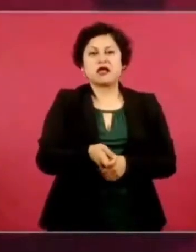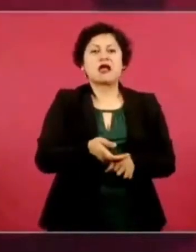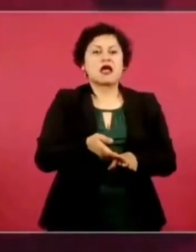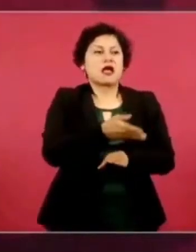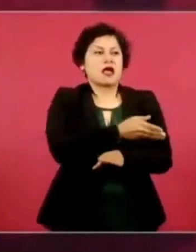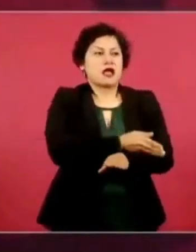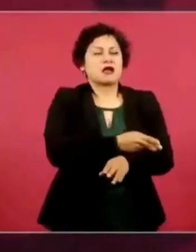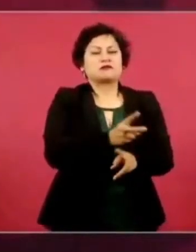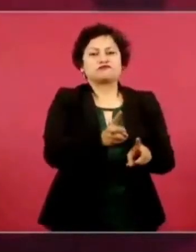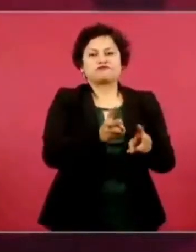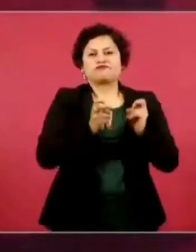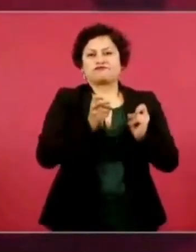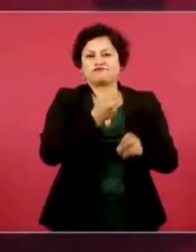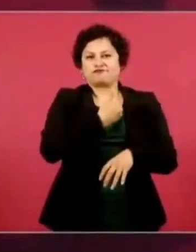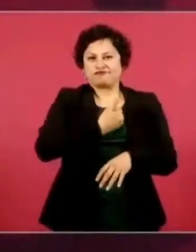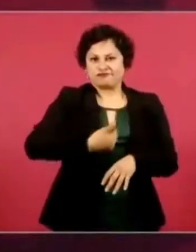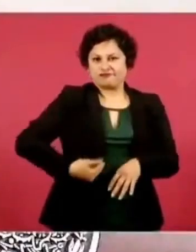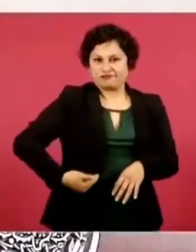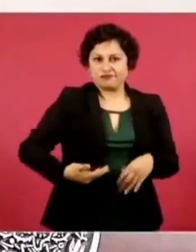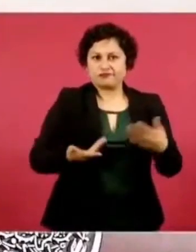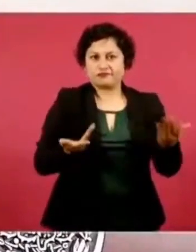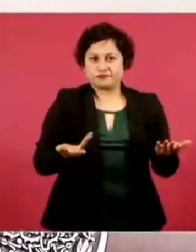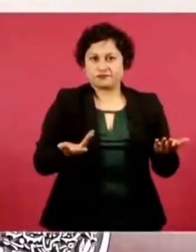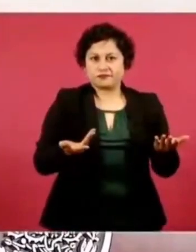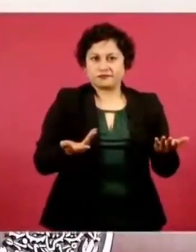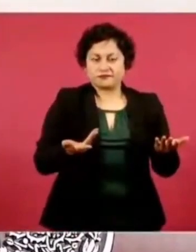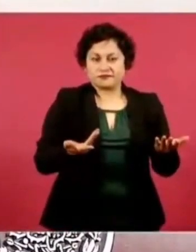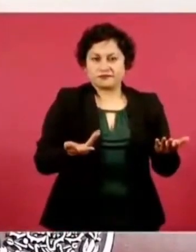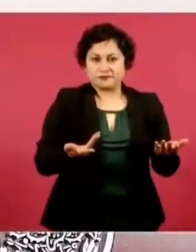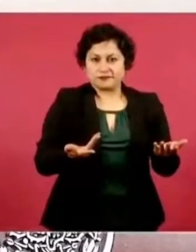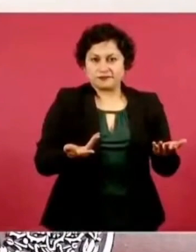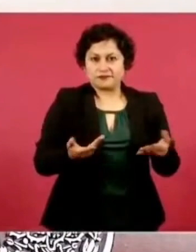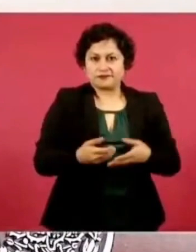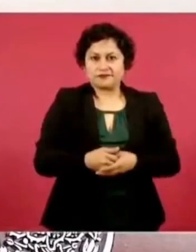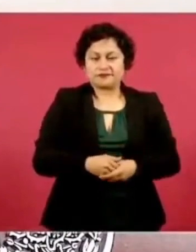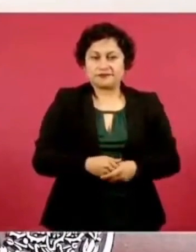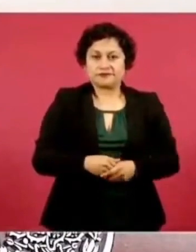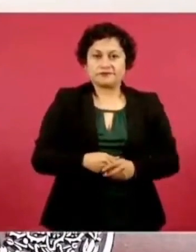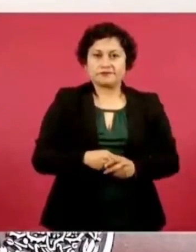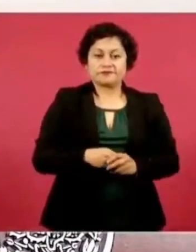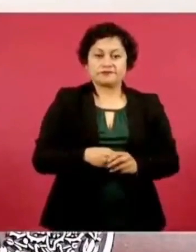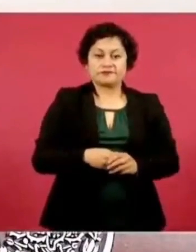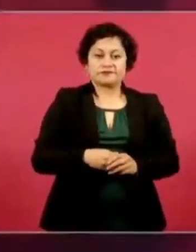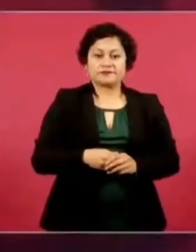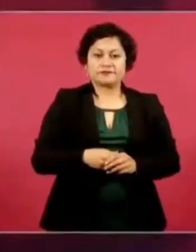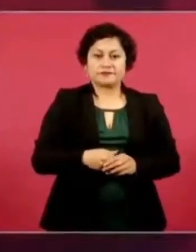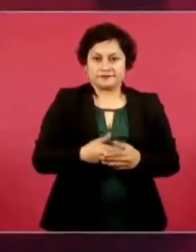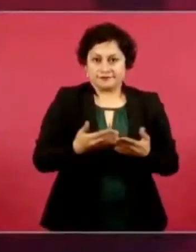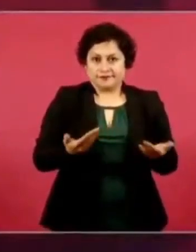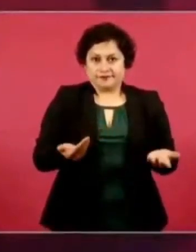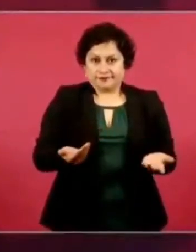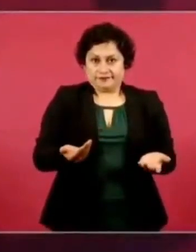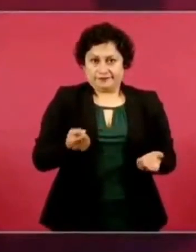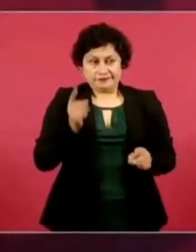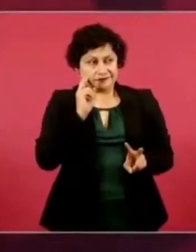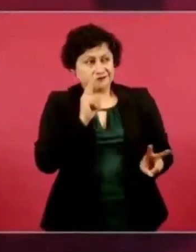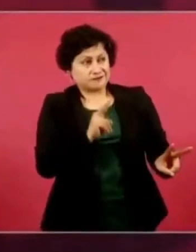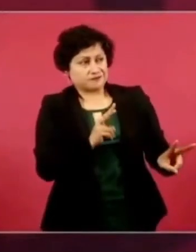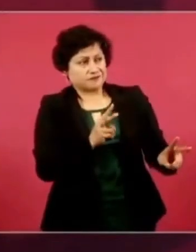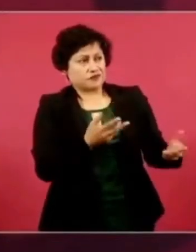presidencia se lanza con eso qué se puede esperar de